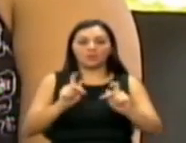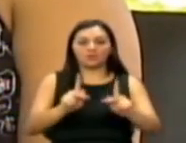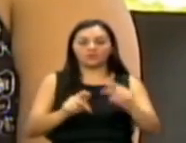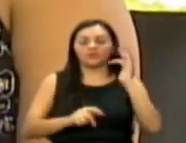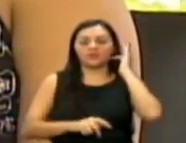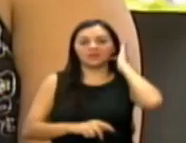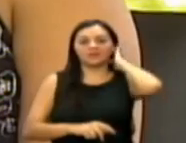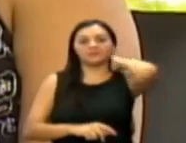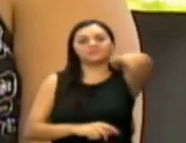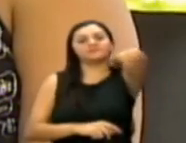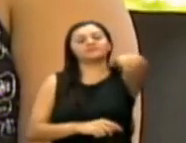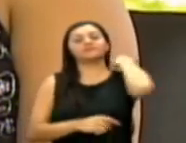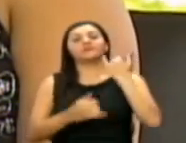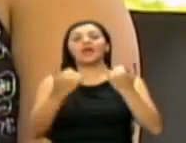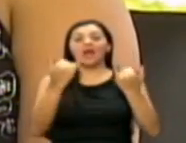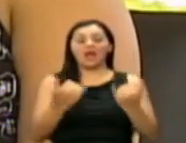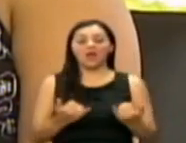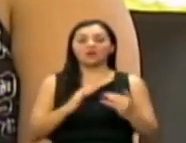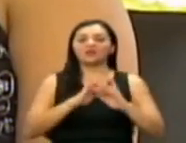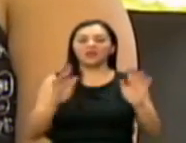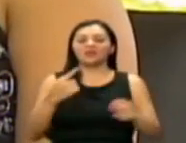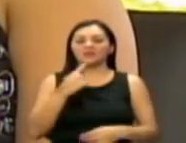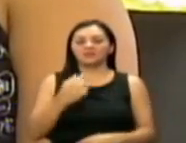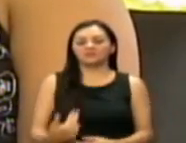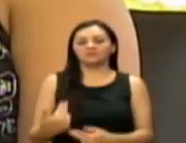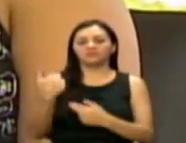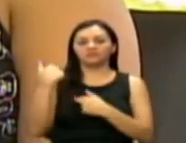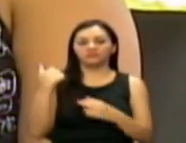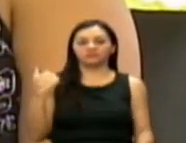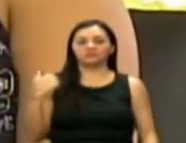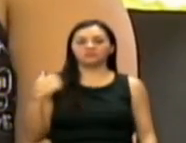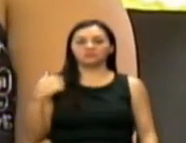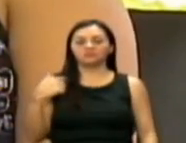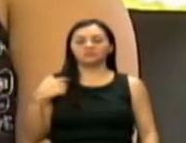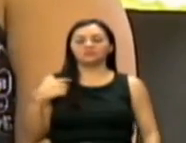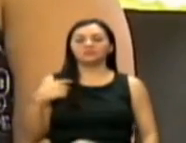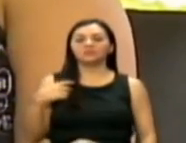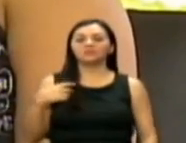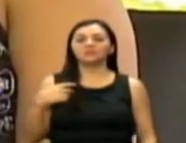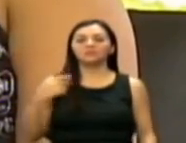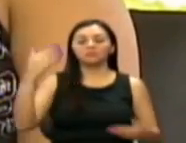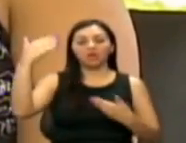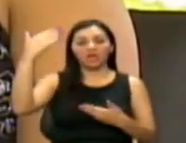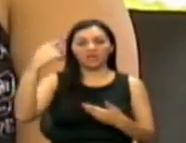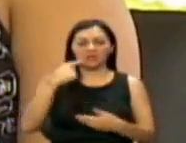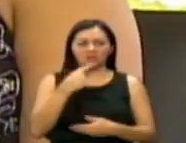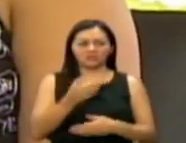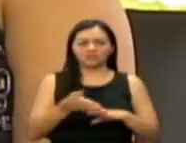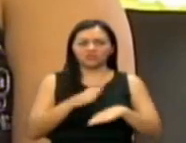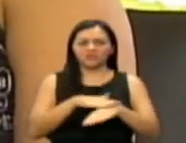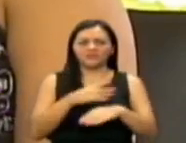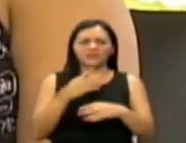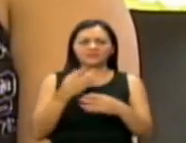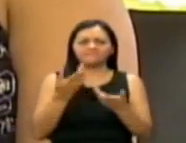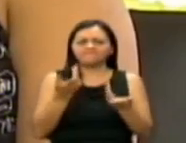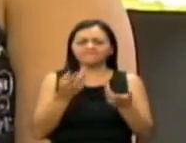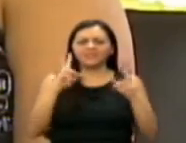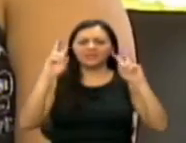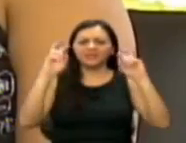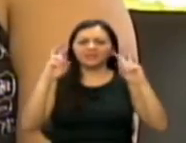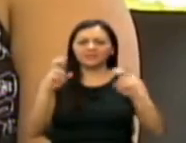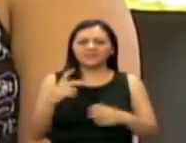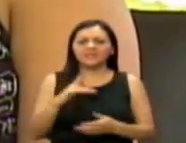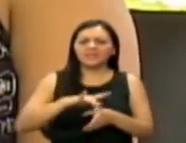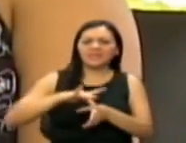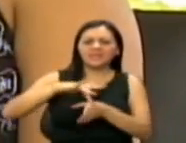Ahora, usted también dijo que va a enfrentar el costo político que sea necesario en ese entonces. ¿Usted cree que está pagando tal vez un costo político, pese a que sea una minoría la que